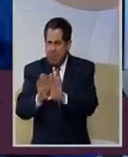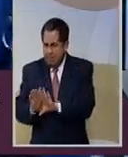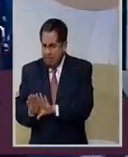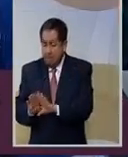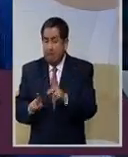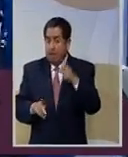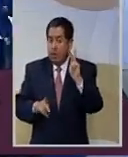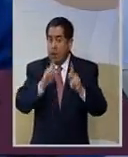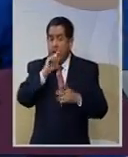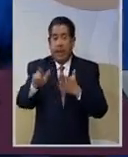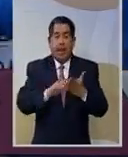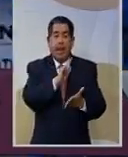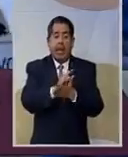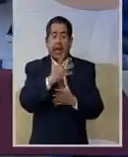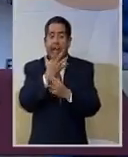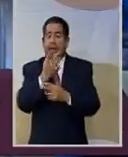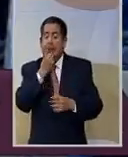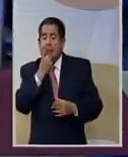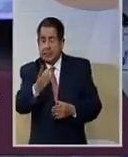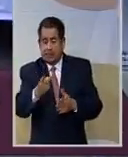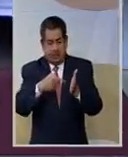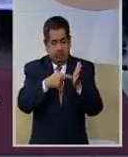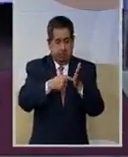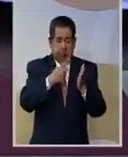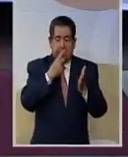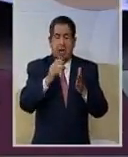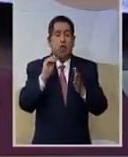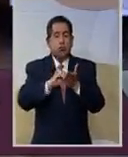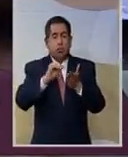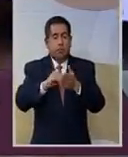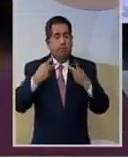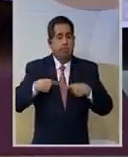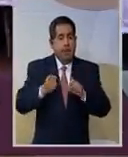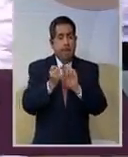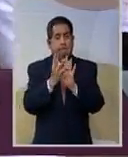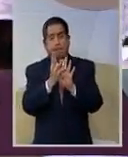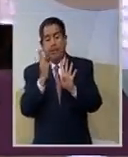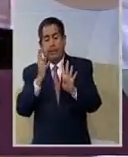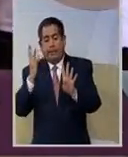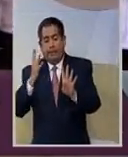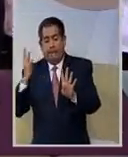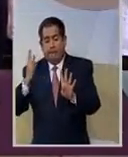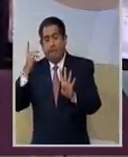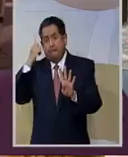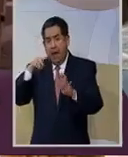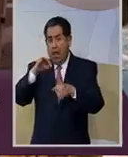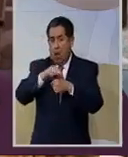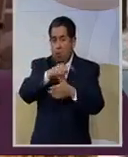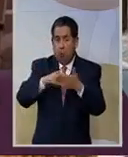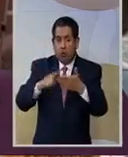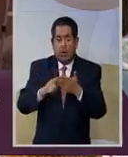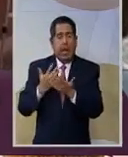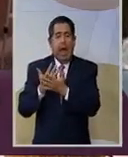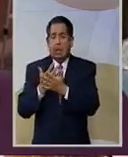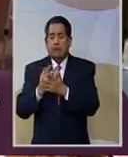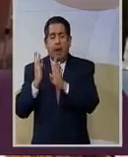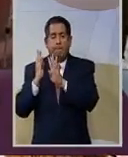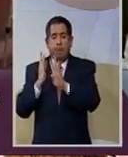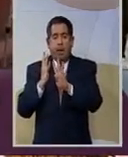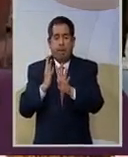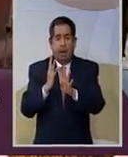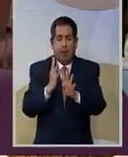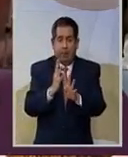que la ley electoral dice que si a esta hora todavía hay personas formadas para votar, la casilla se cerrará cuando haya votado